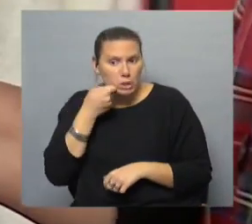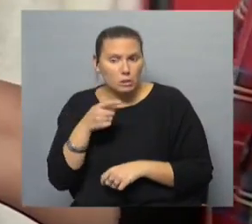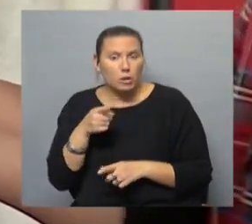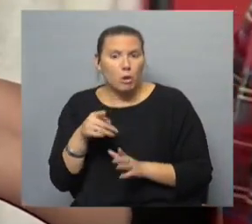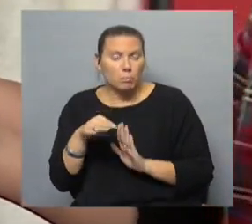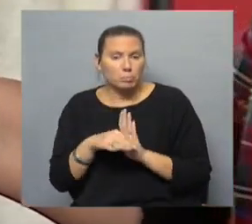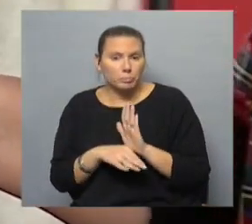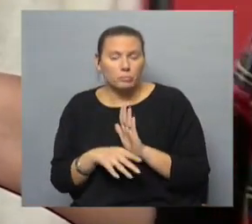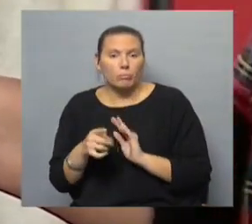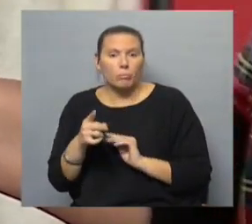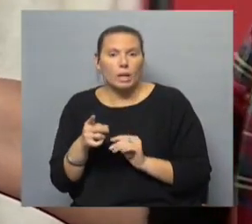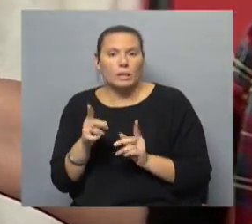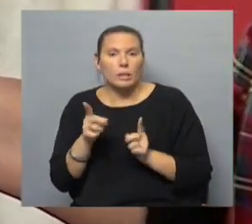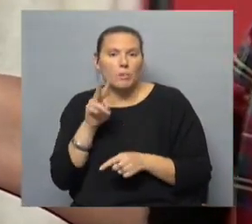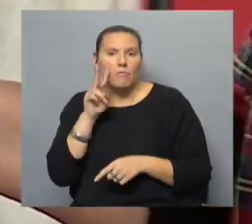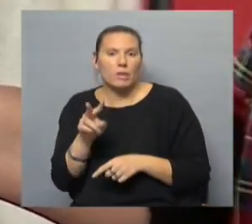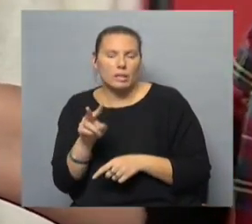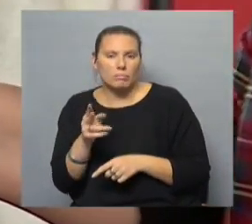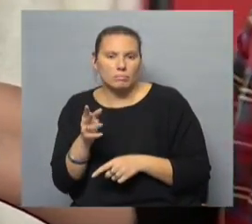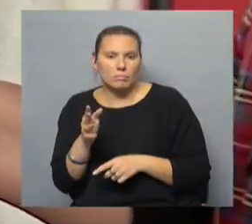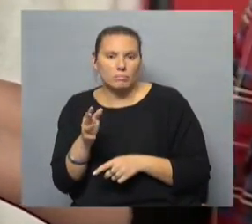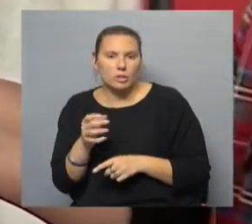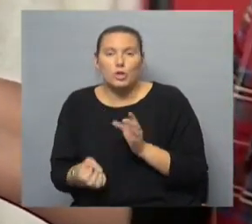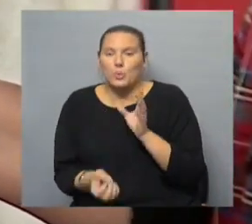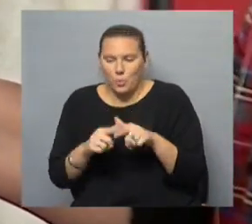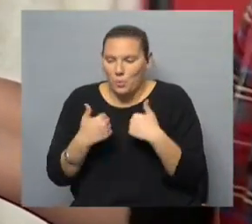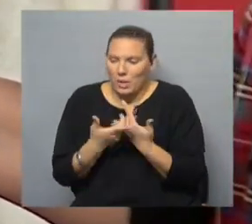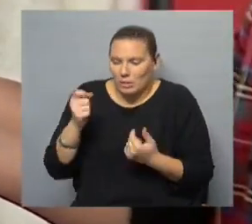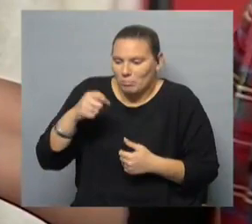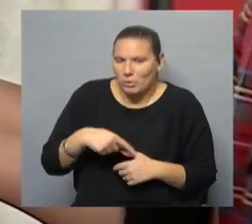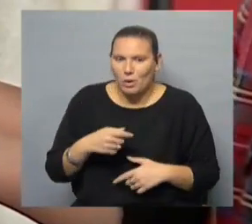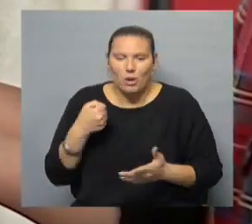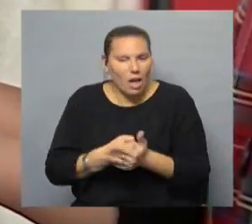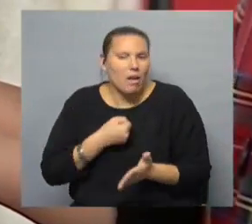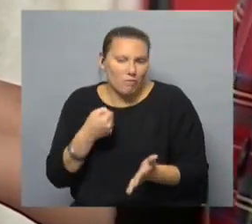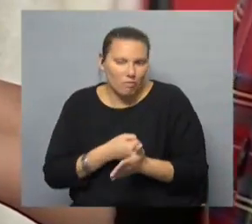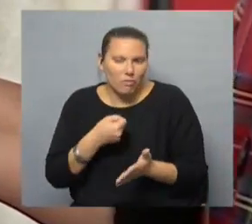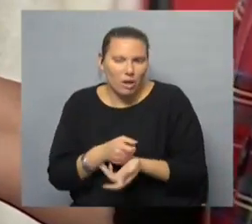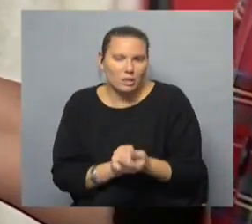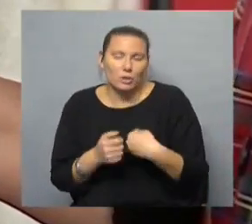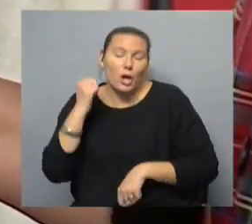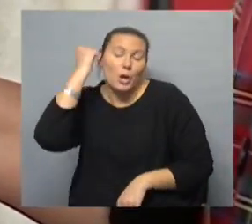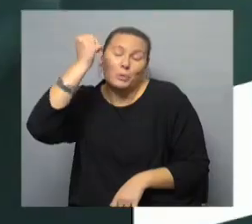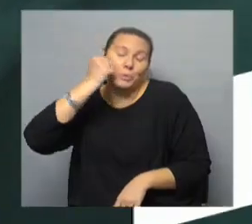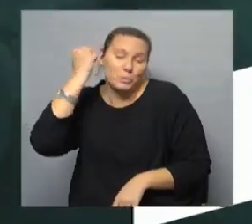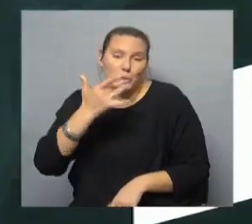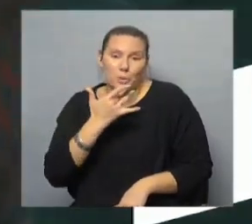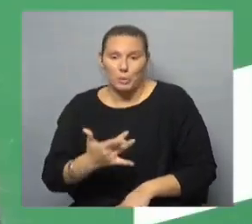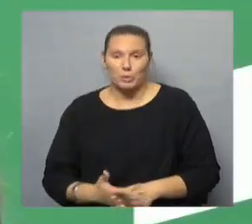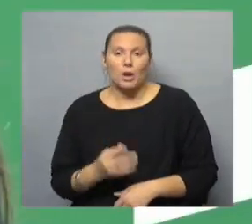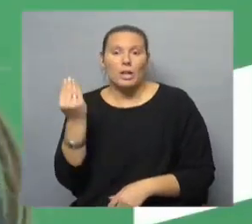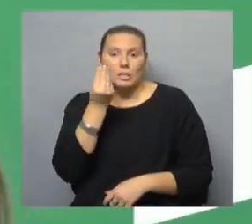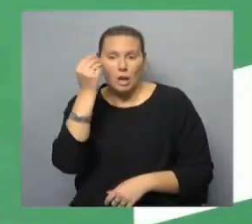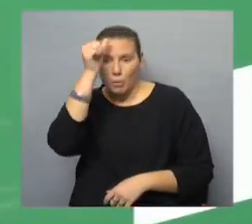Animado, y en el medio ver algo tan nuestro y hecho con tanto esfuerzo es un sueño divino.